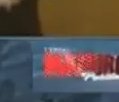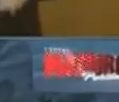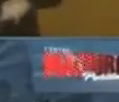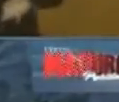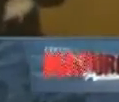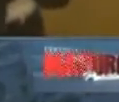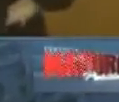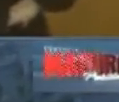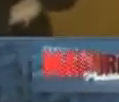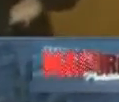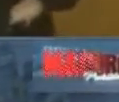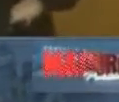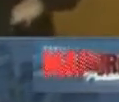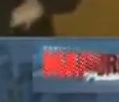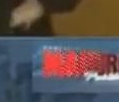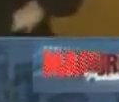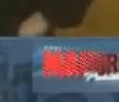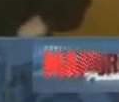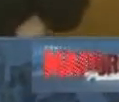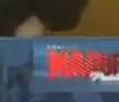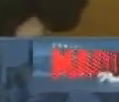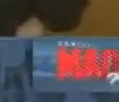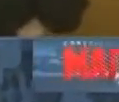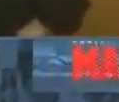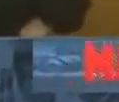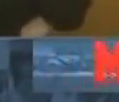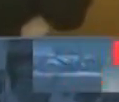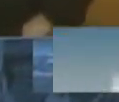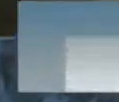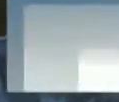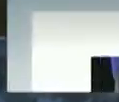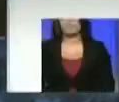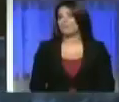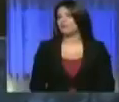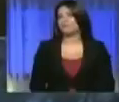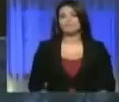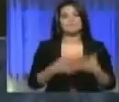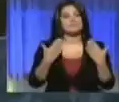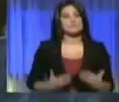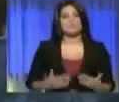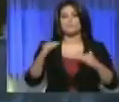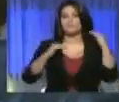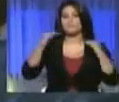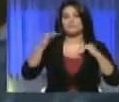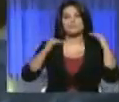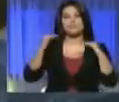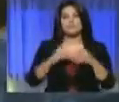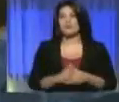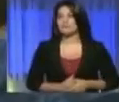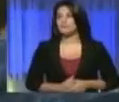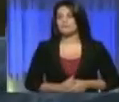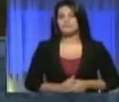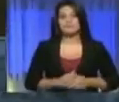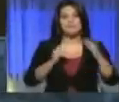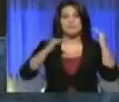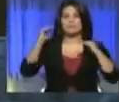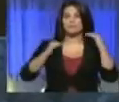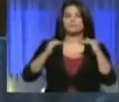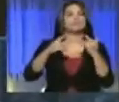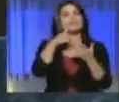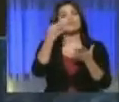a 70 dólares el barril sería un precio de equilibrio que ayudaría